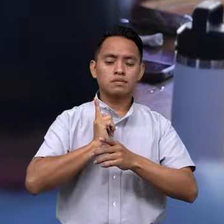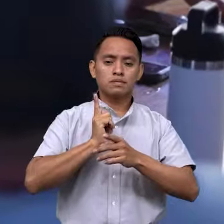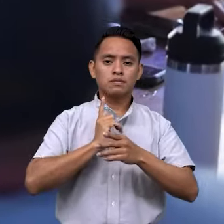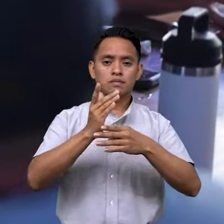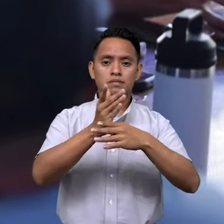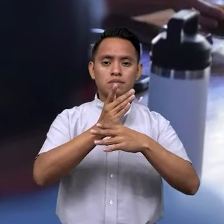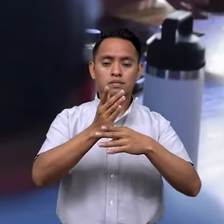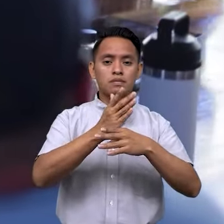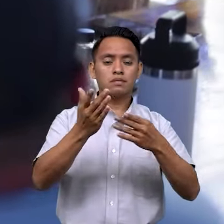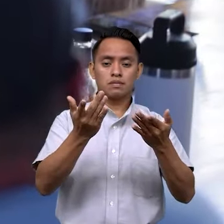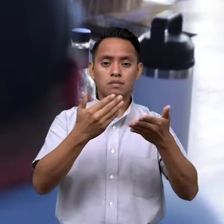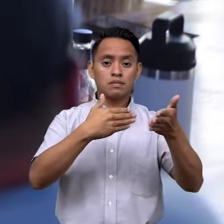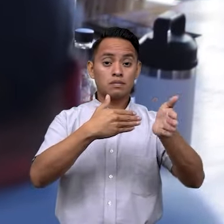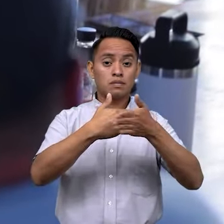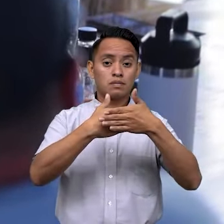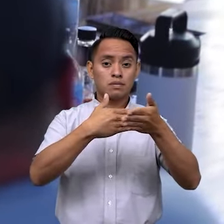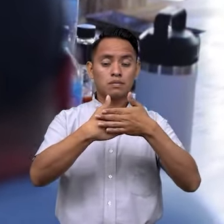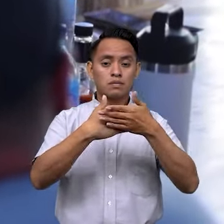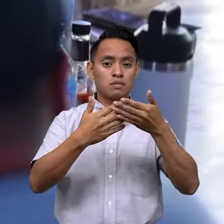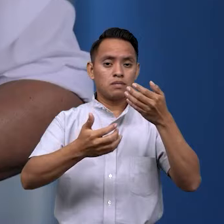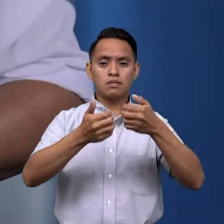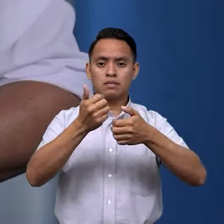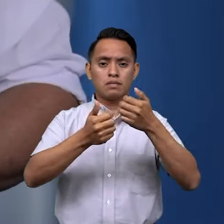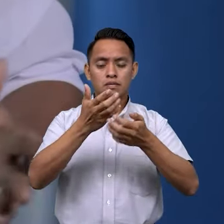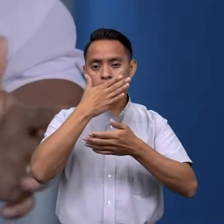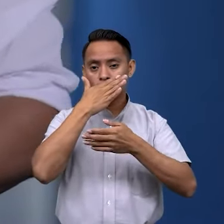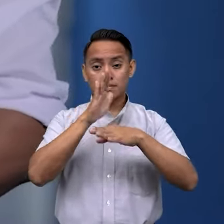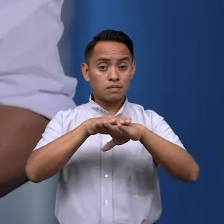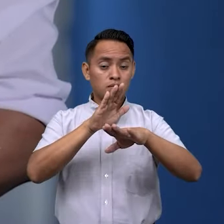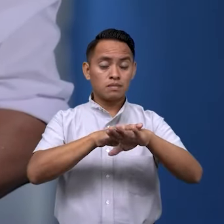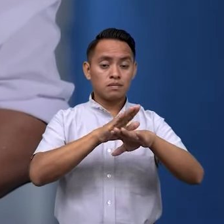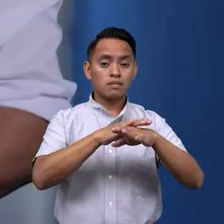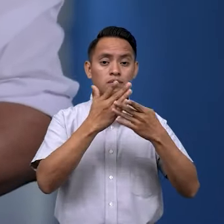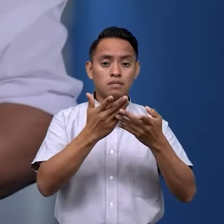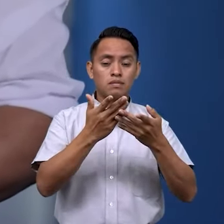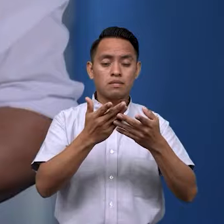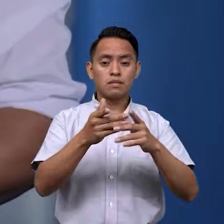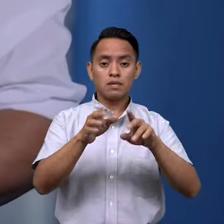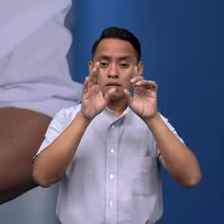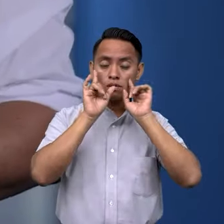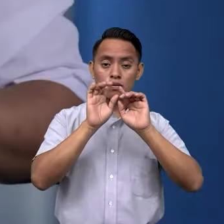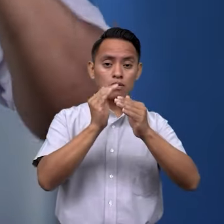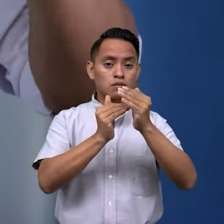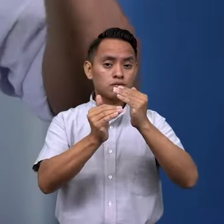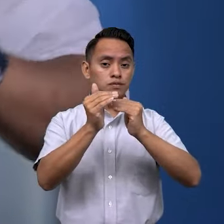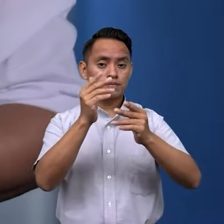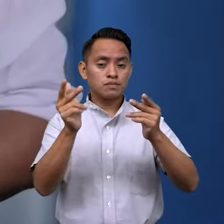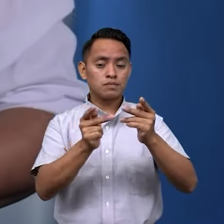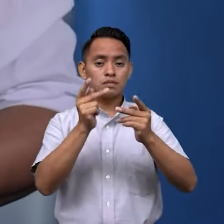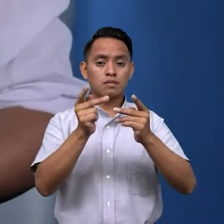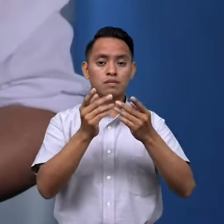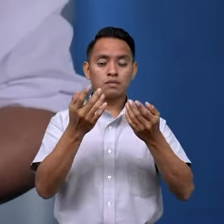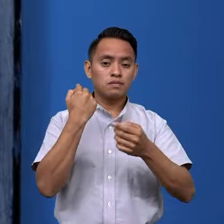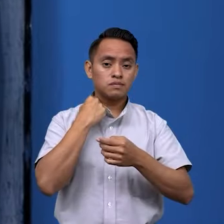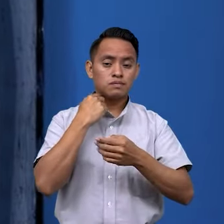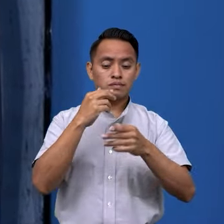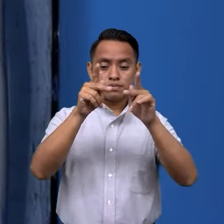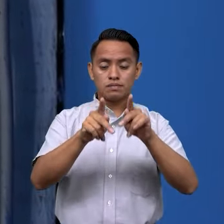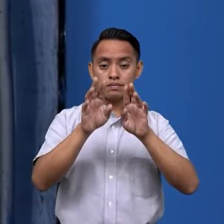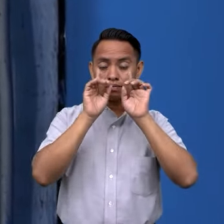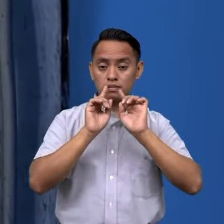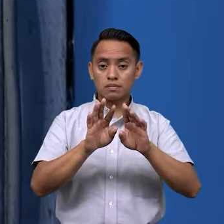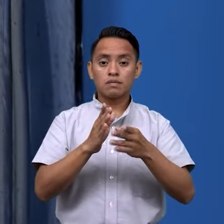varias puertas también por cualquier tipo de emergencia que pueda haber, y sobre todo pues contamos con bastante seguridad para mantener siempre a nuestros clientes seguros. Es